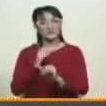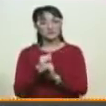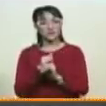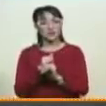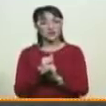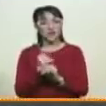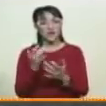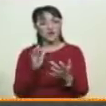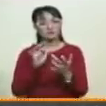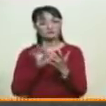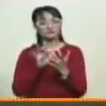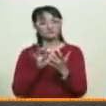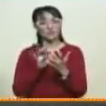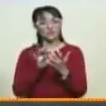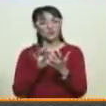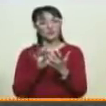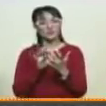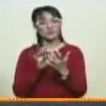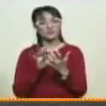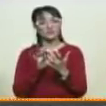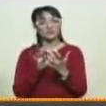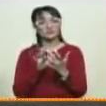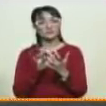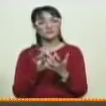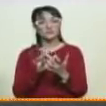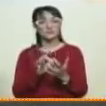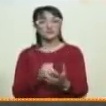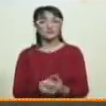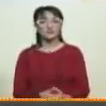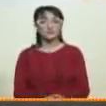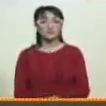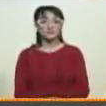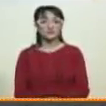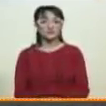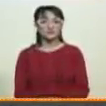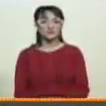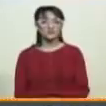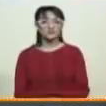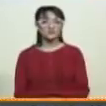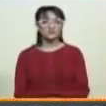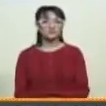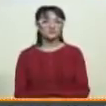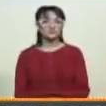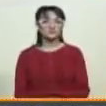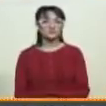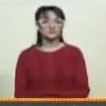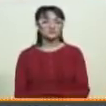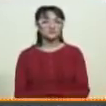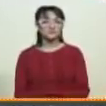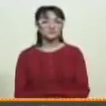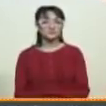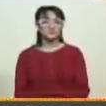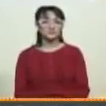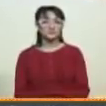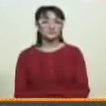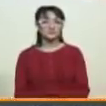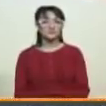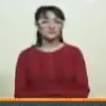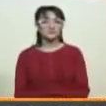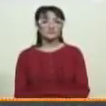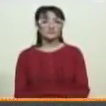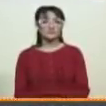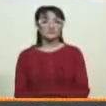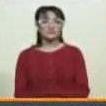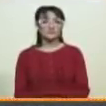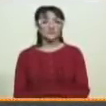Vamos a conectar ahora con declaraciones de Rodríguez Zapatero. Eso de acompañar y de comprobar, lo primero es